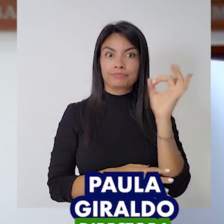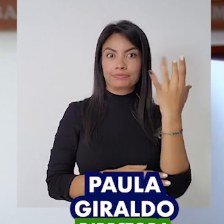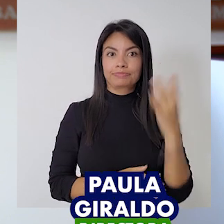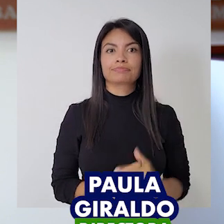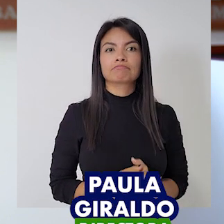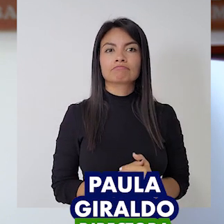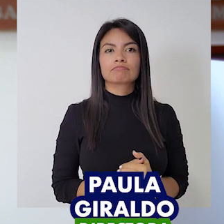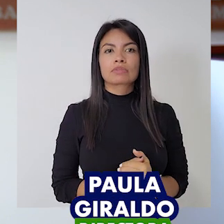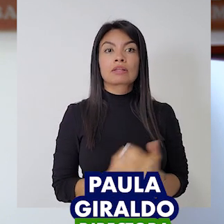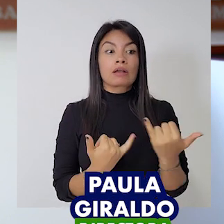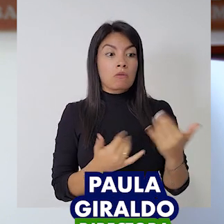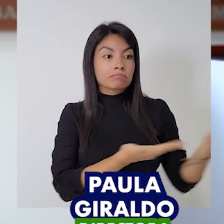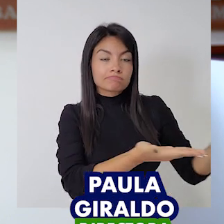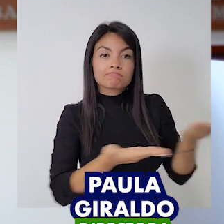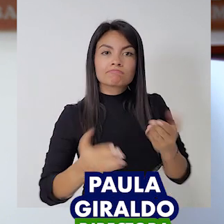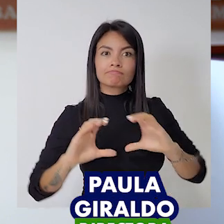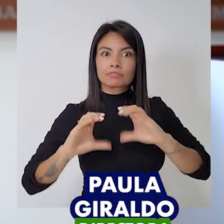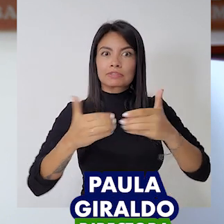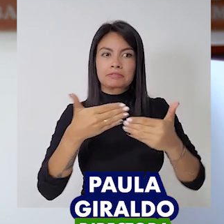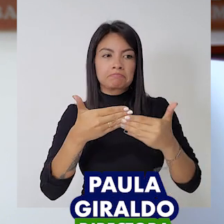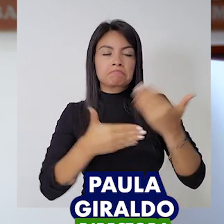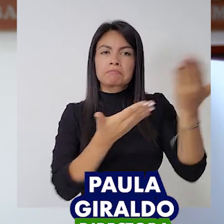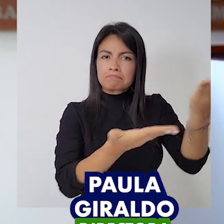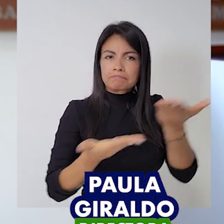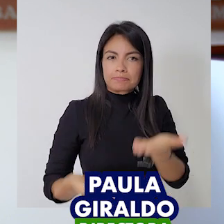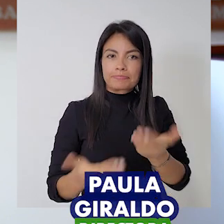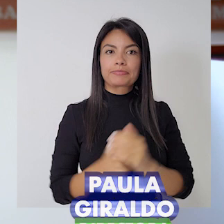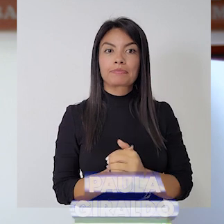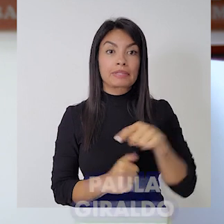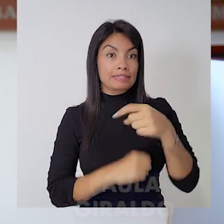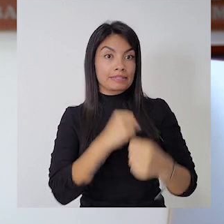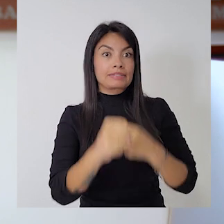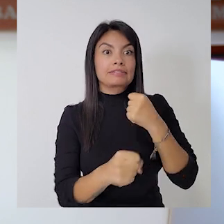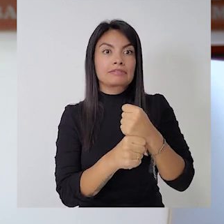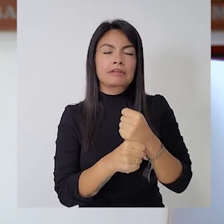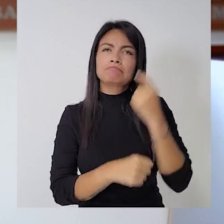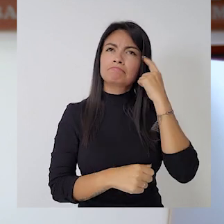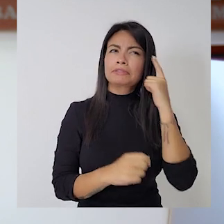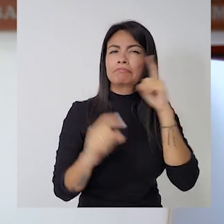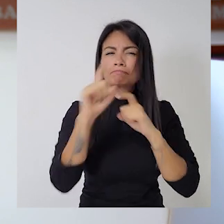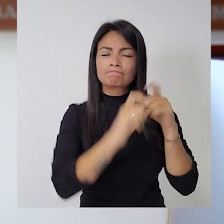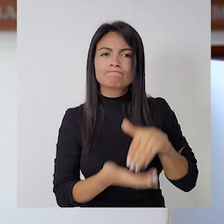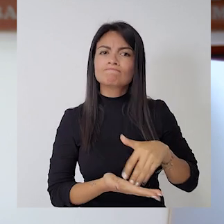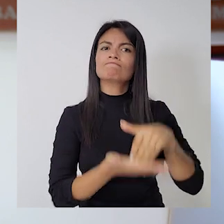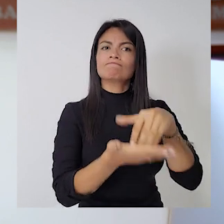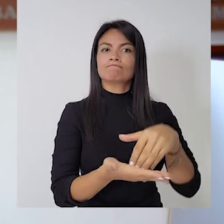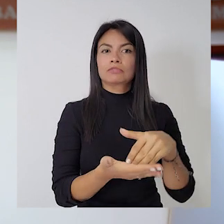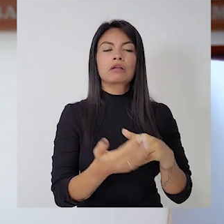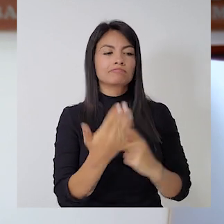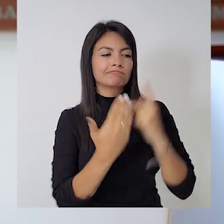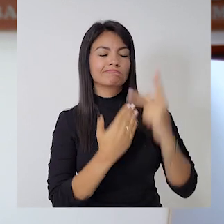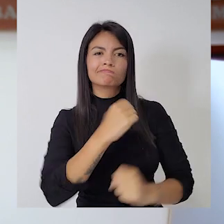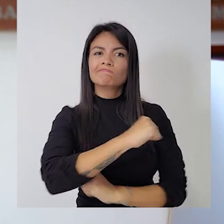una bienvenida a la rentrée, al regreso a clases. Para este año nos seguimos forjando